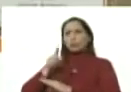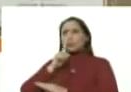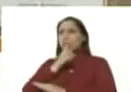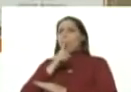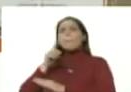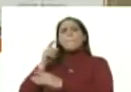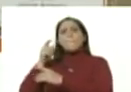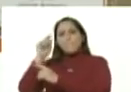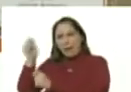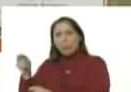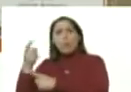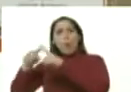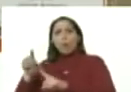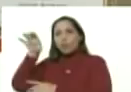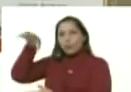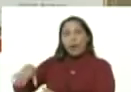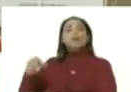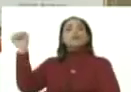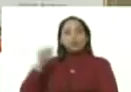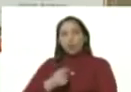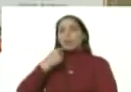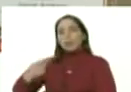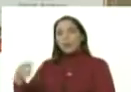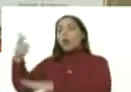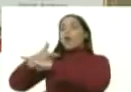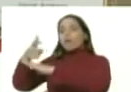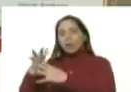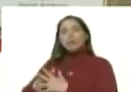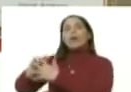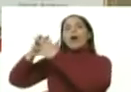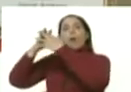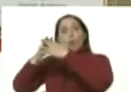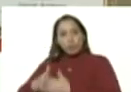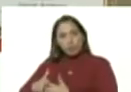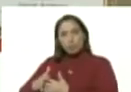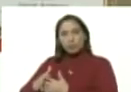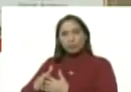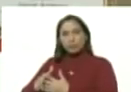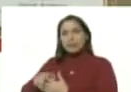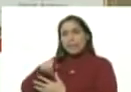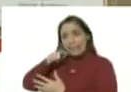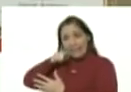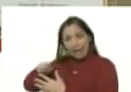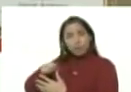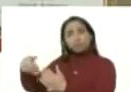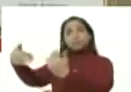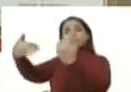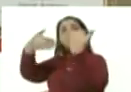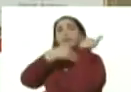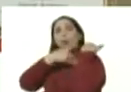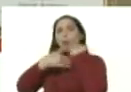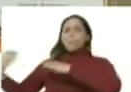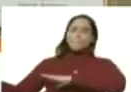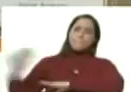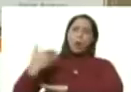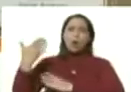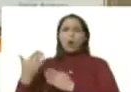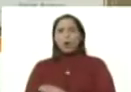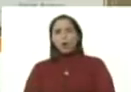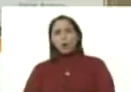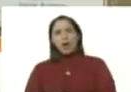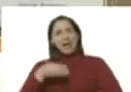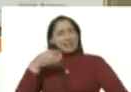lo mencionamos y se lo dijimos. El gobierno de los Estados Unidos de América es responsable de un bloqueo criminal que